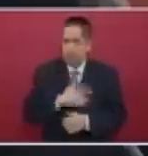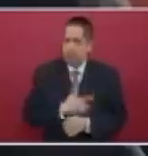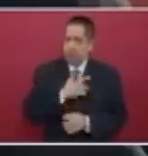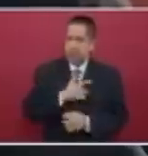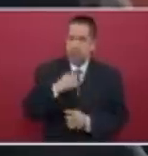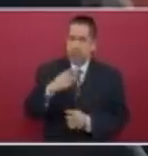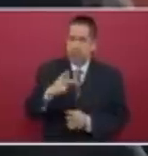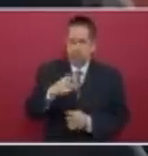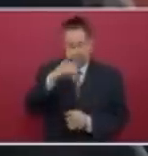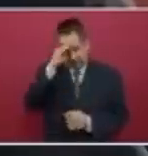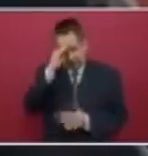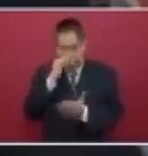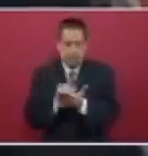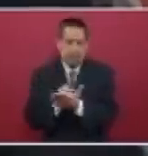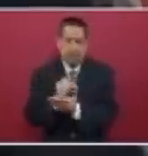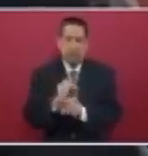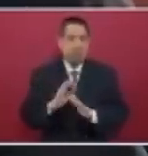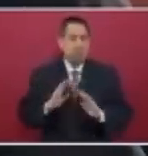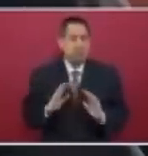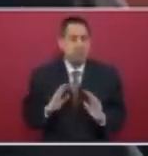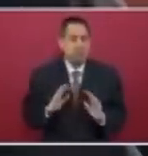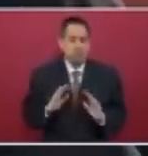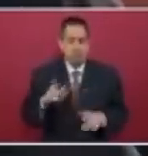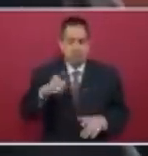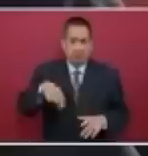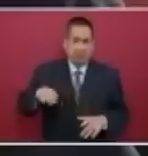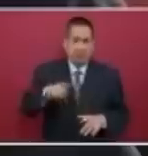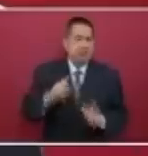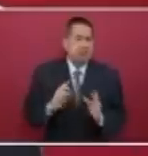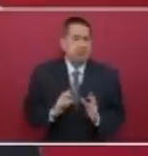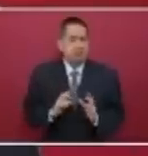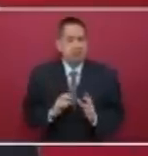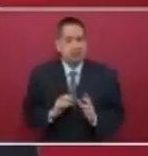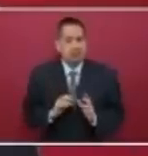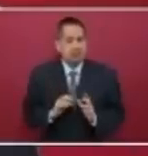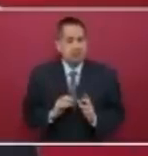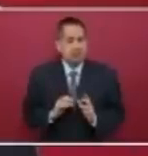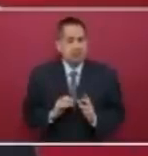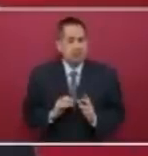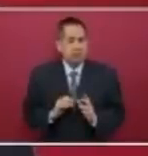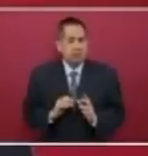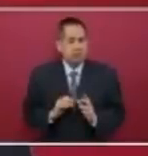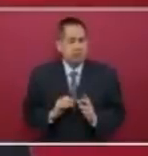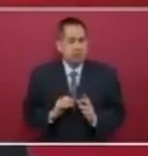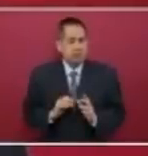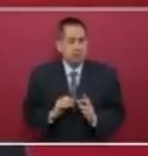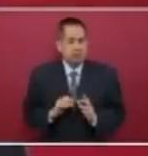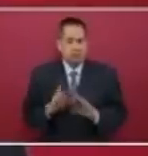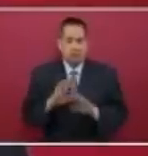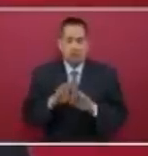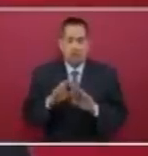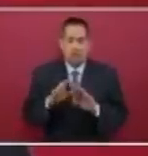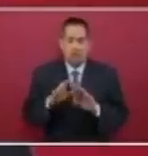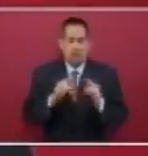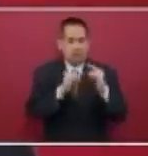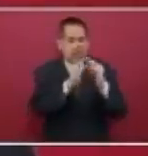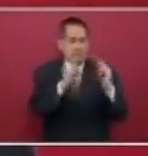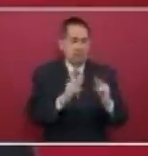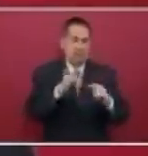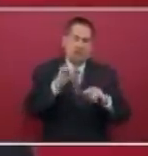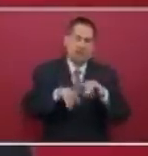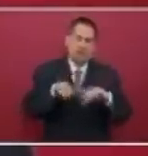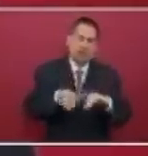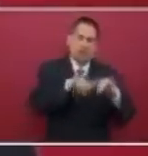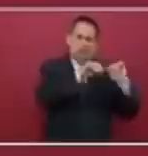decidan este d levantar su protesta